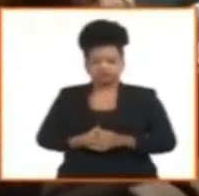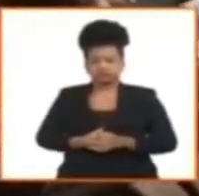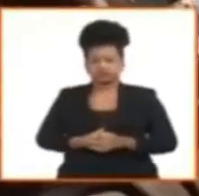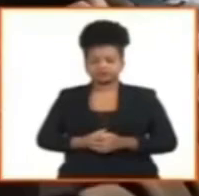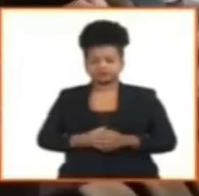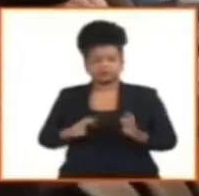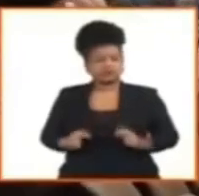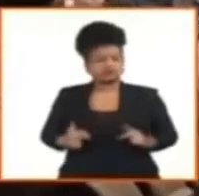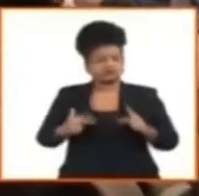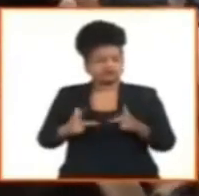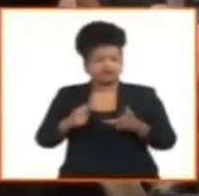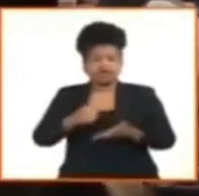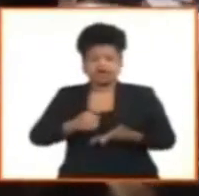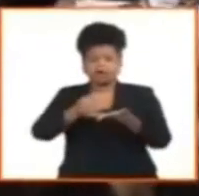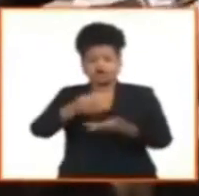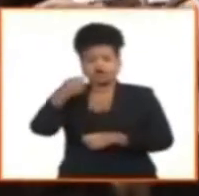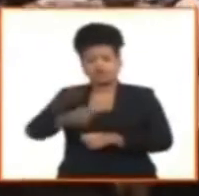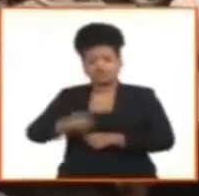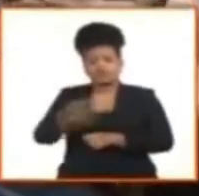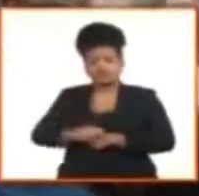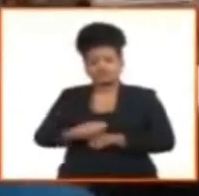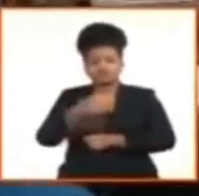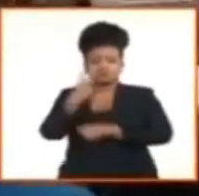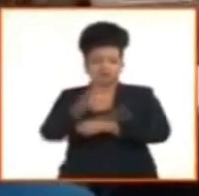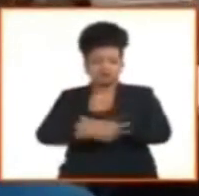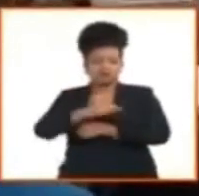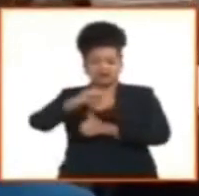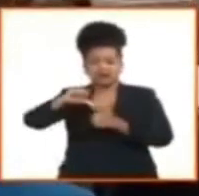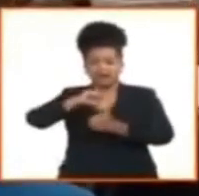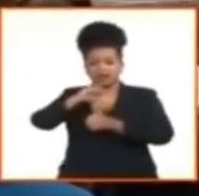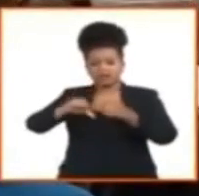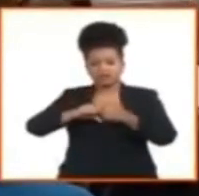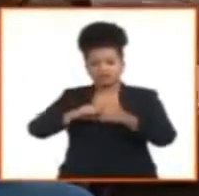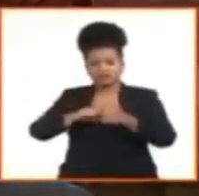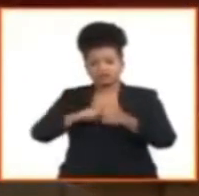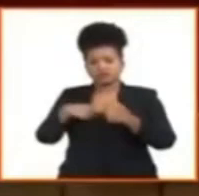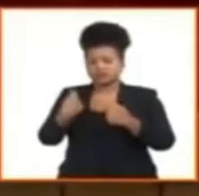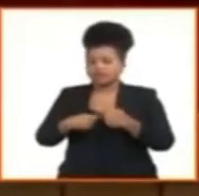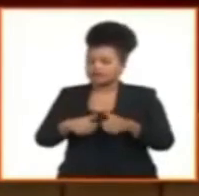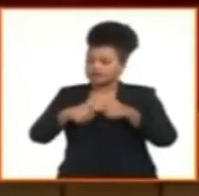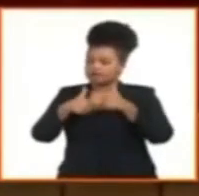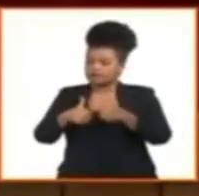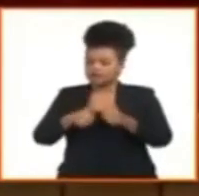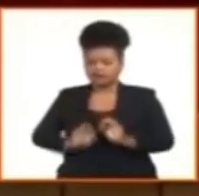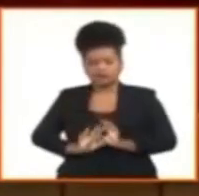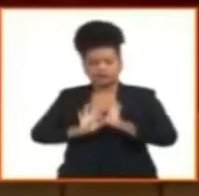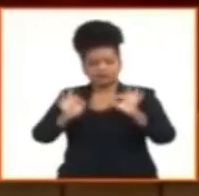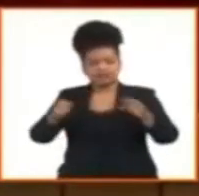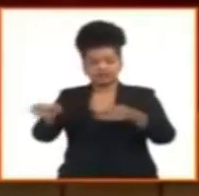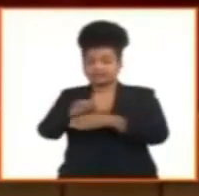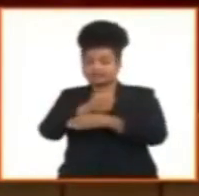Ratificamos nuestro apoyo al derecho de las hermanas naciones del Caribe a recibir un trato justo, especial y diferenciado,